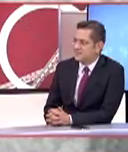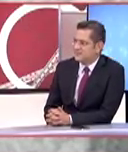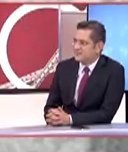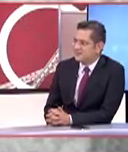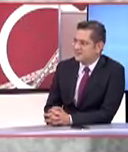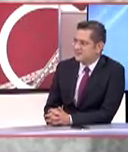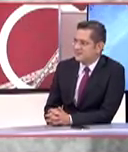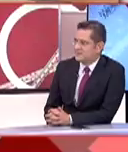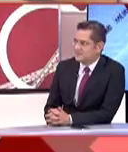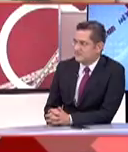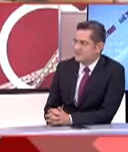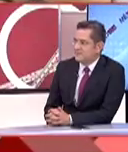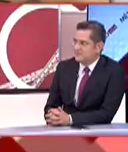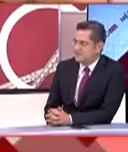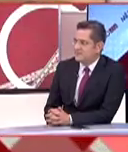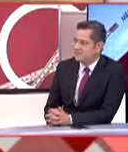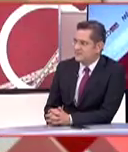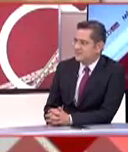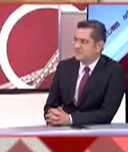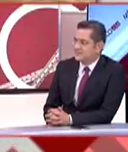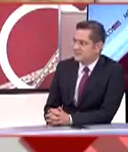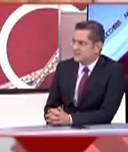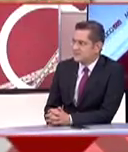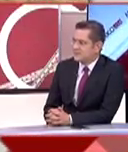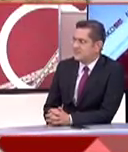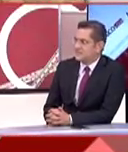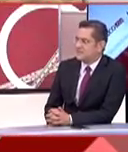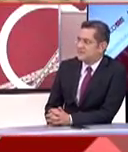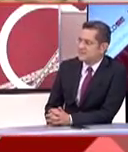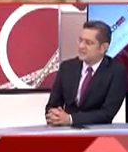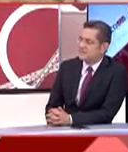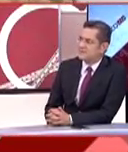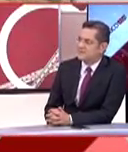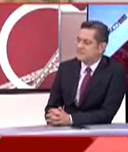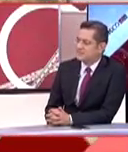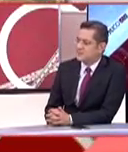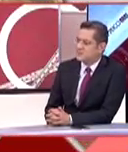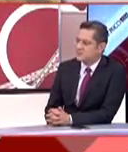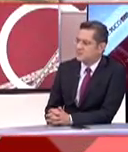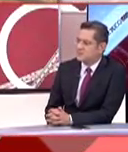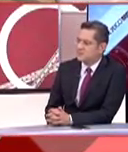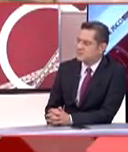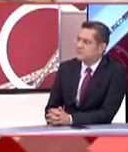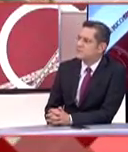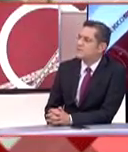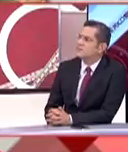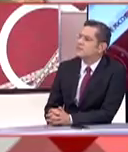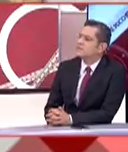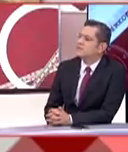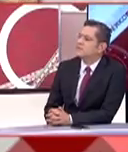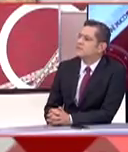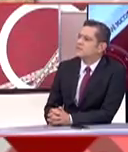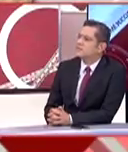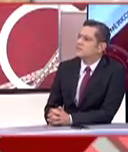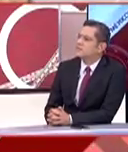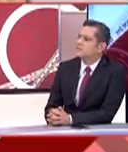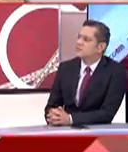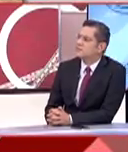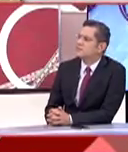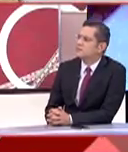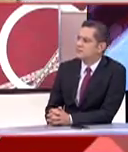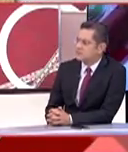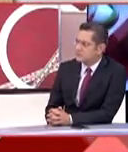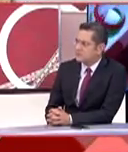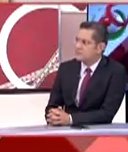de la eficacia de la construcción y del uso de los vocablos precisamente. Es un paseo por muchas palabras que nos llevan a